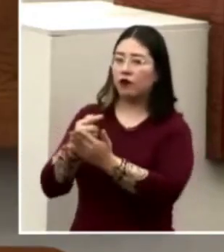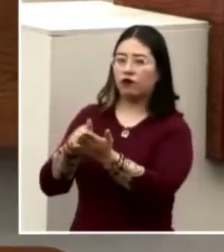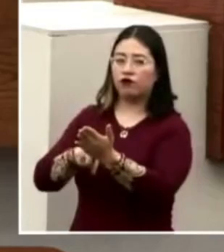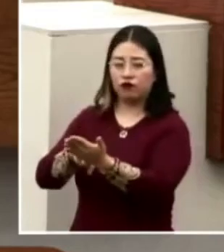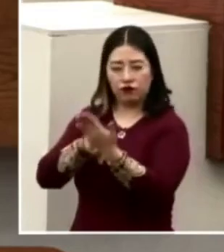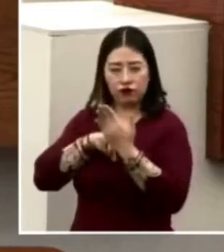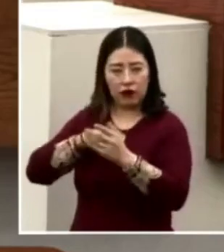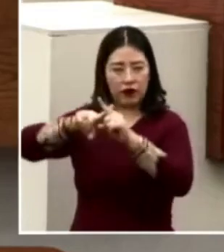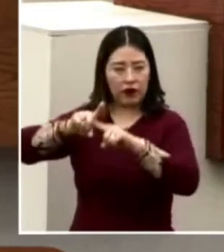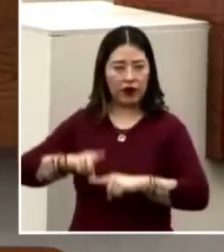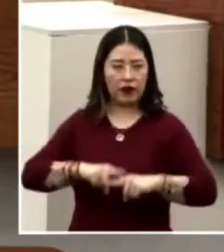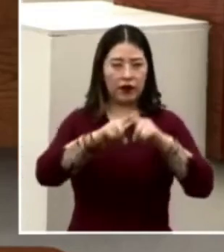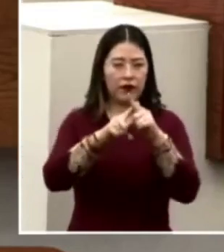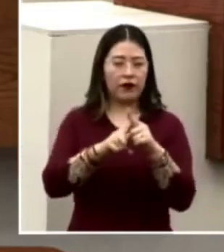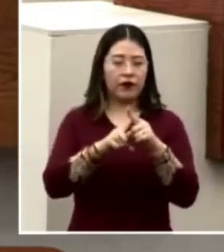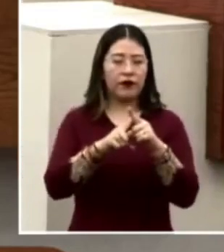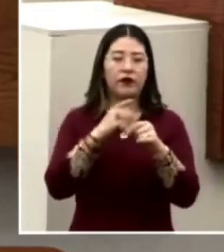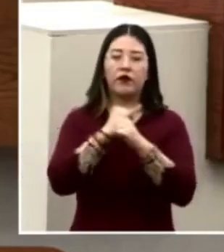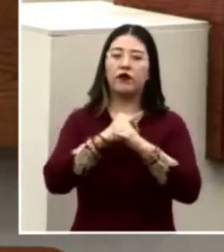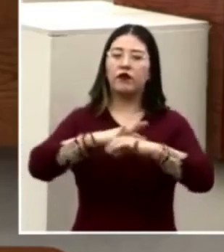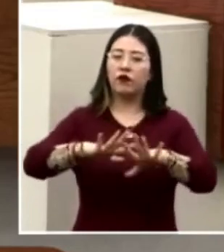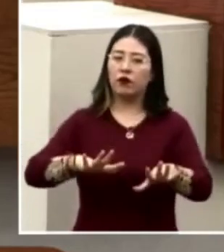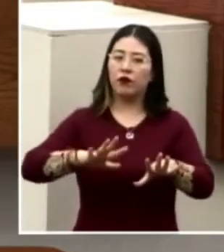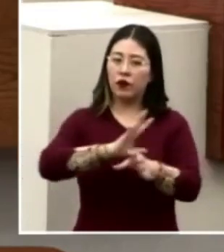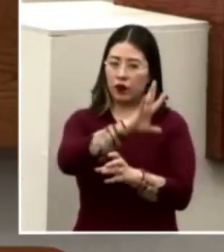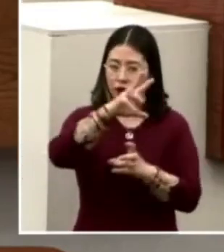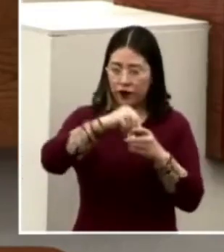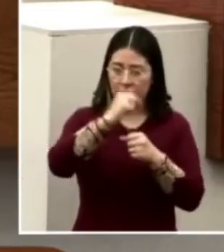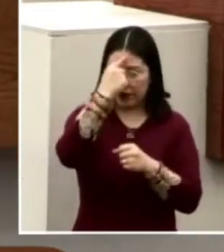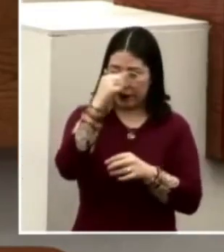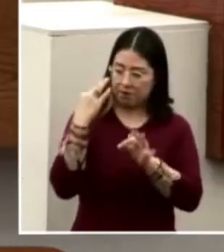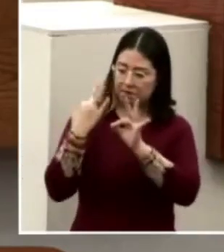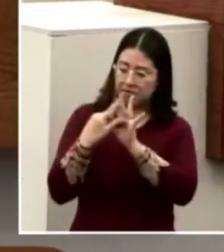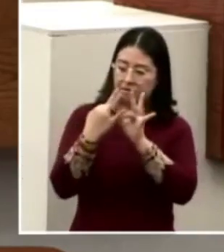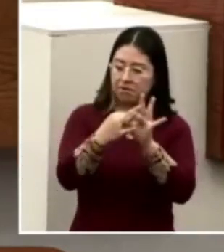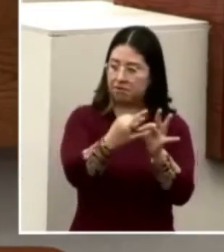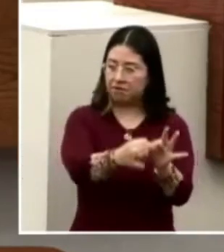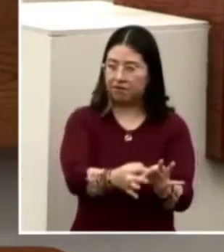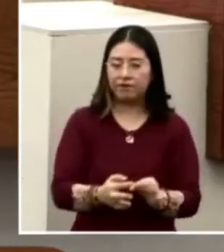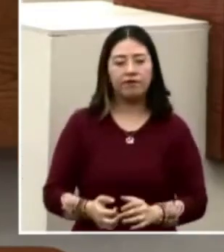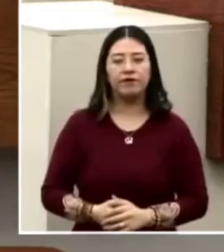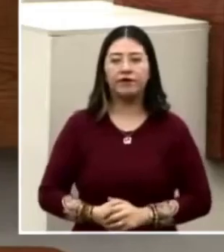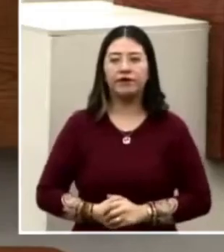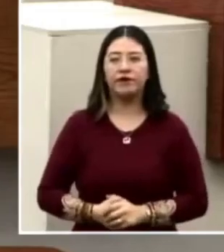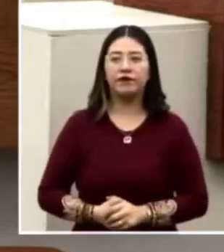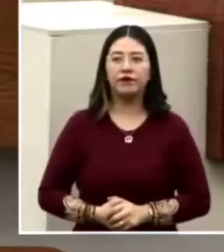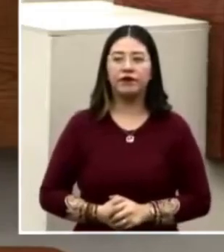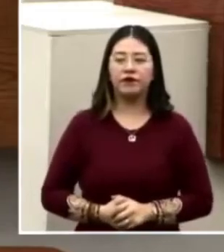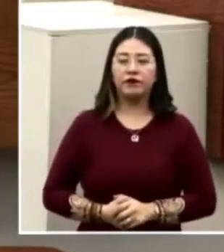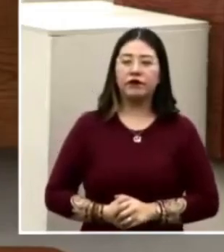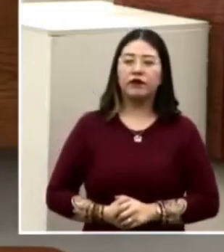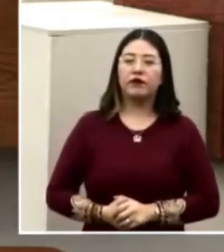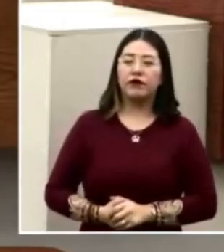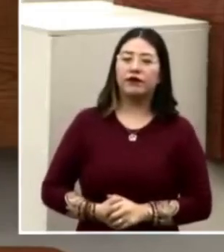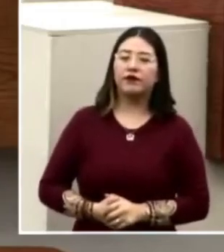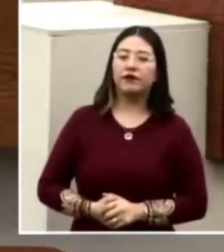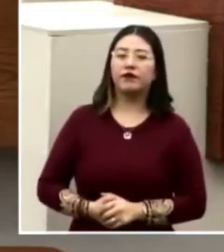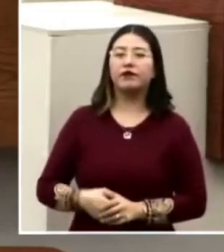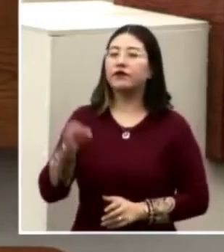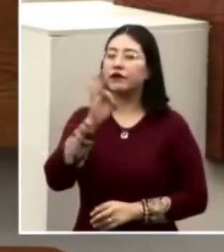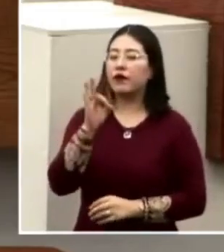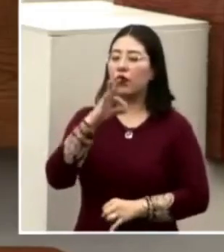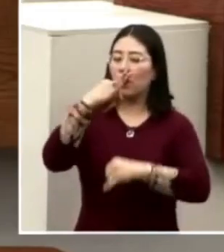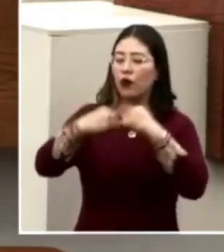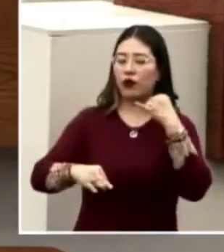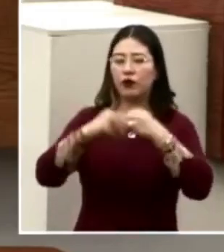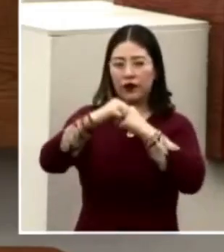presentado el informe de manera parcial, de tal manera que seguramente ya a fin de año,